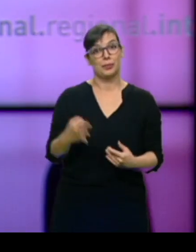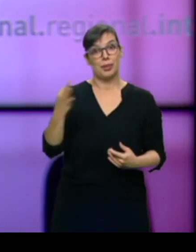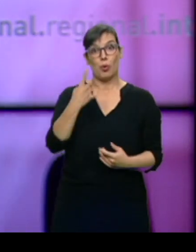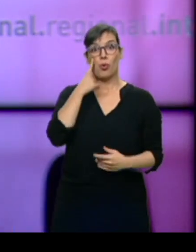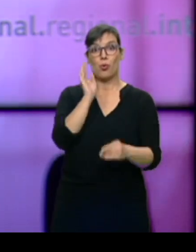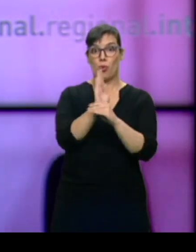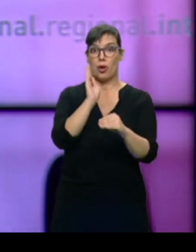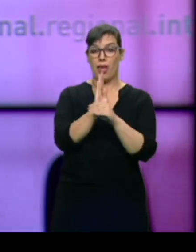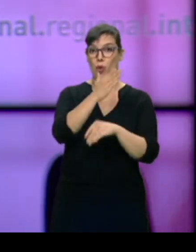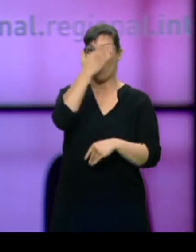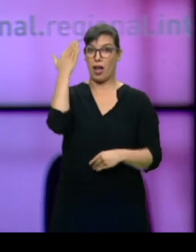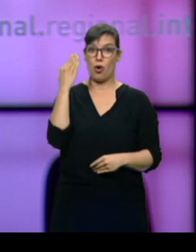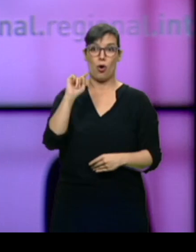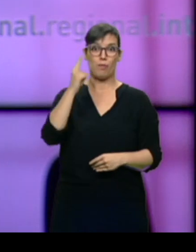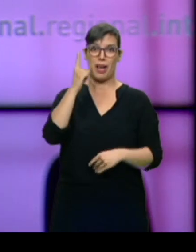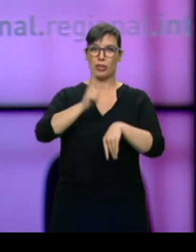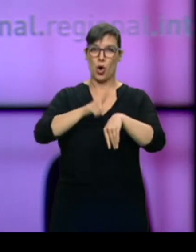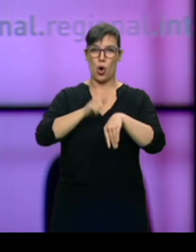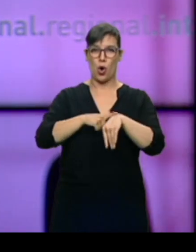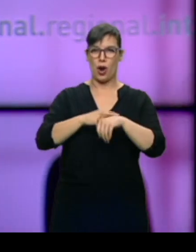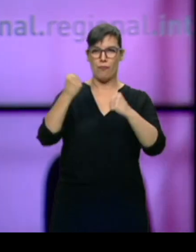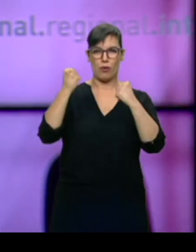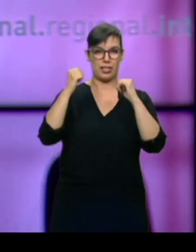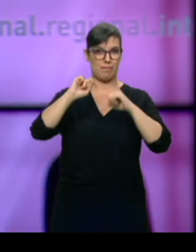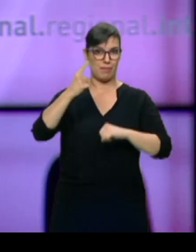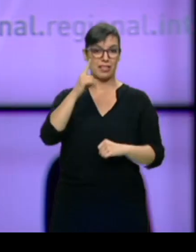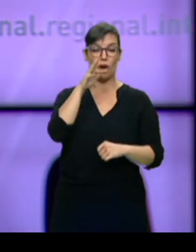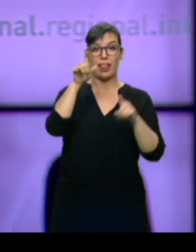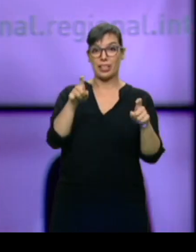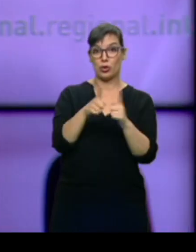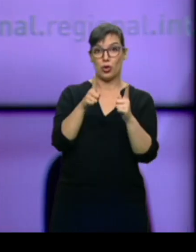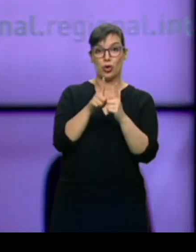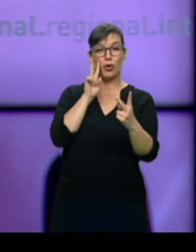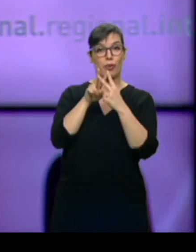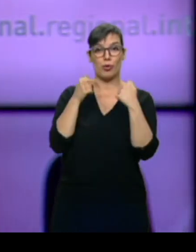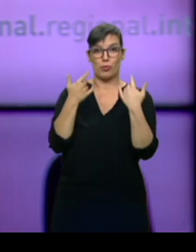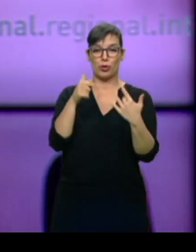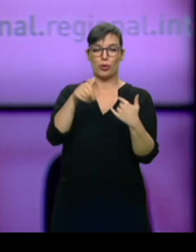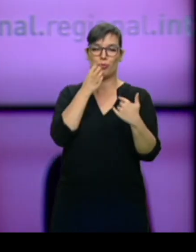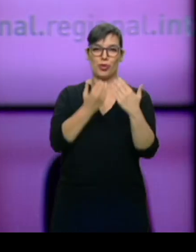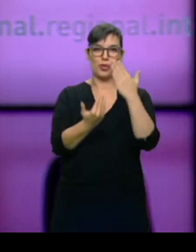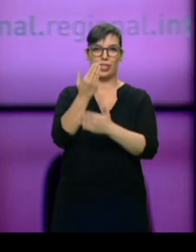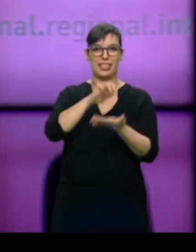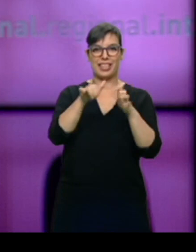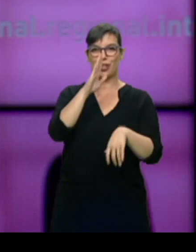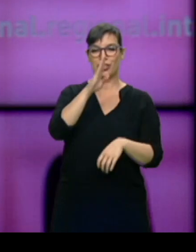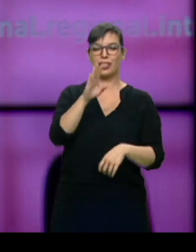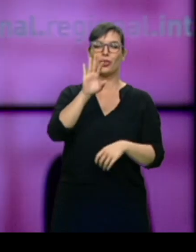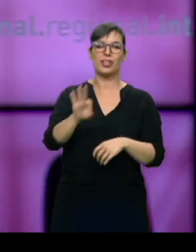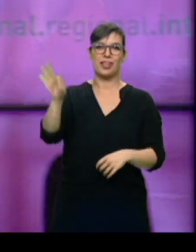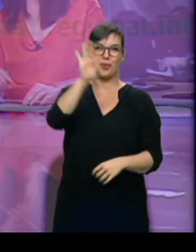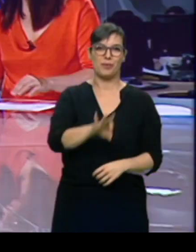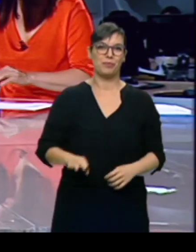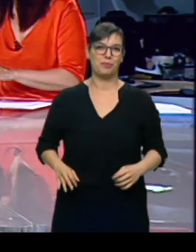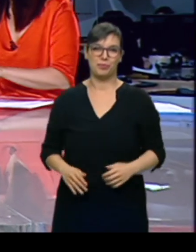mucho cuidado con el calor, sobre todo en esas horas centrales del día. Vamos a hacer una pequeña pausa. Enseguida estamos aquí en Buenos Días Castilla y León, en directo. Hasta ahora.